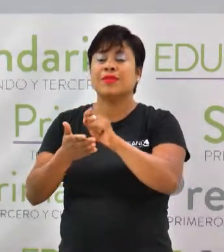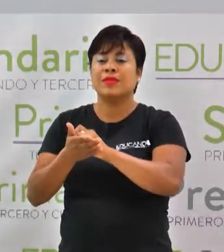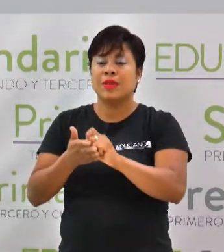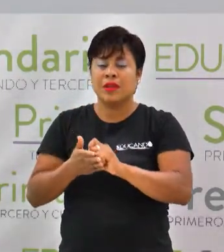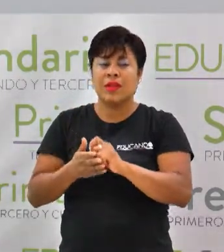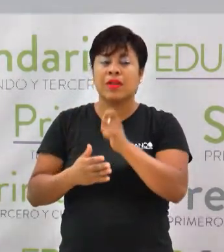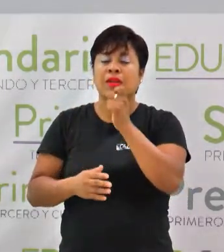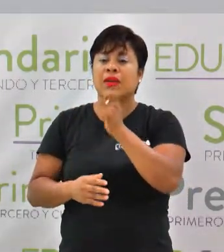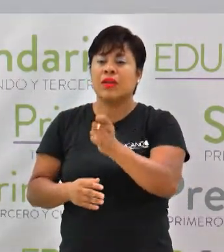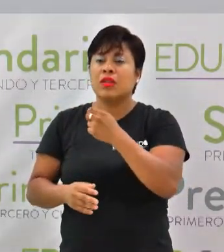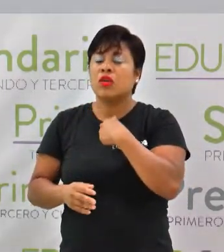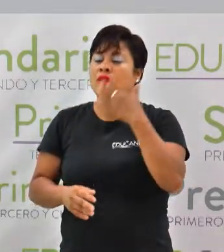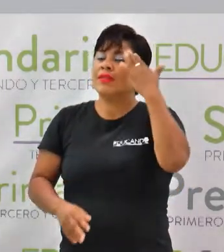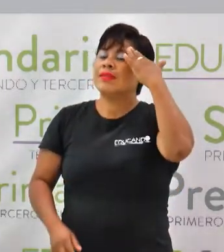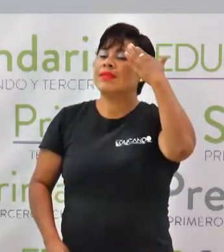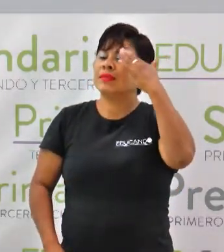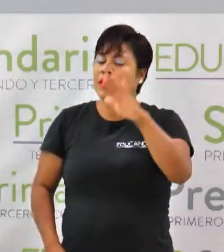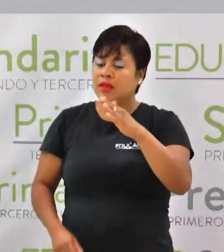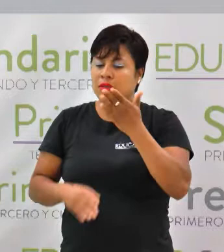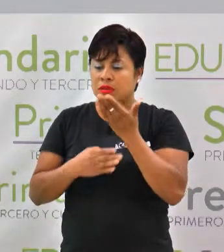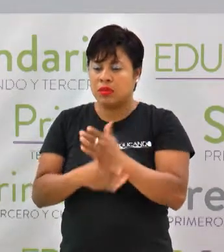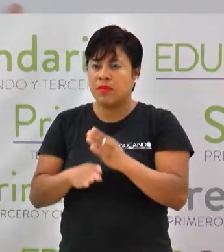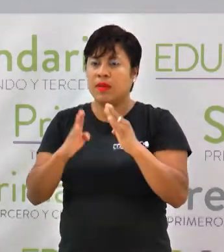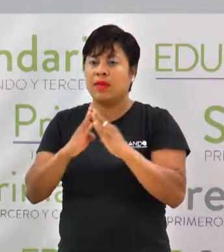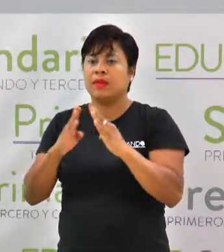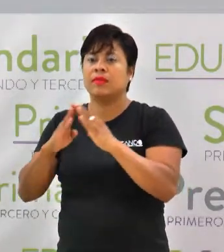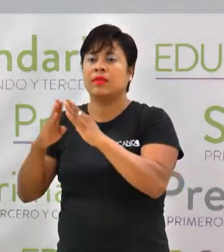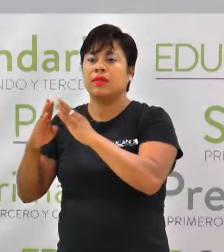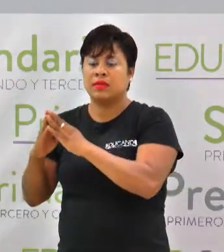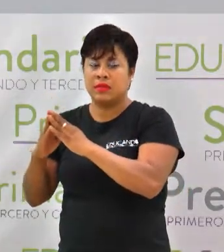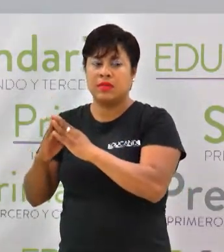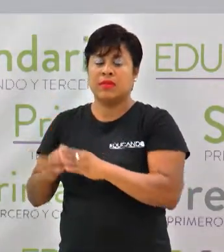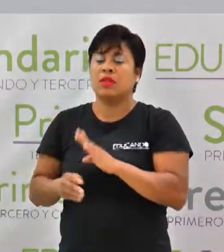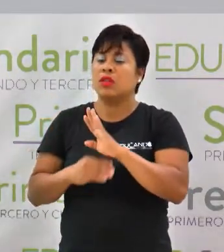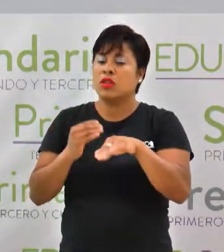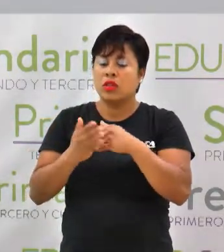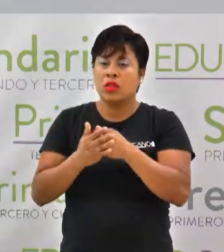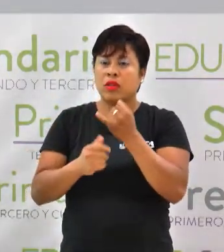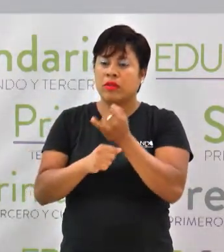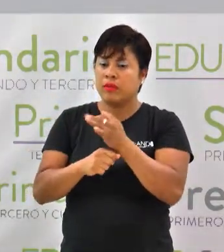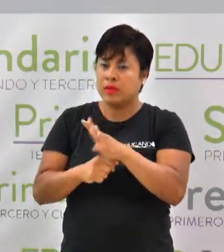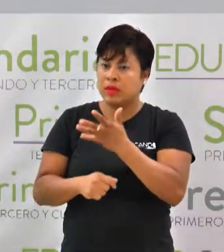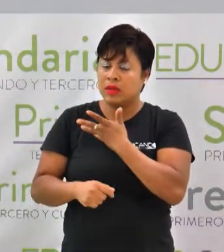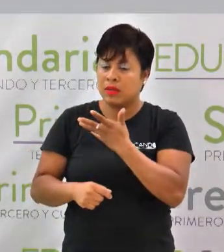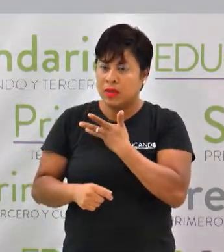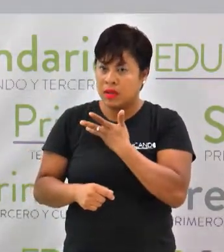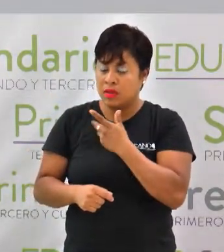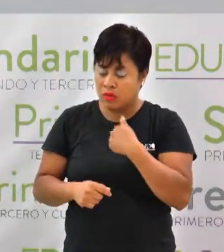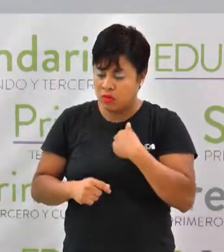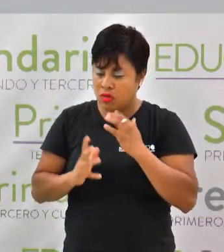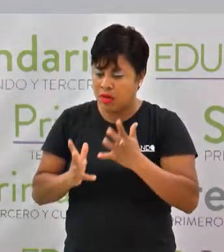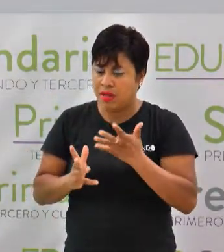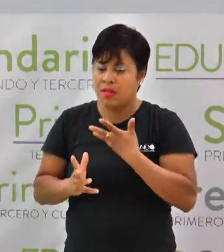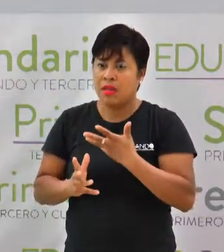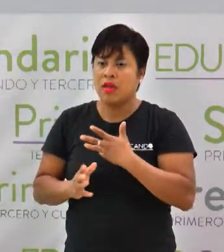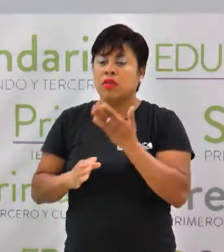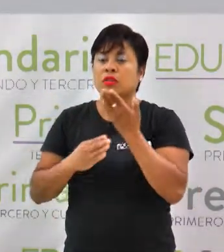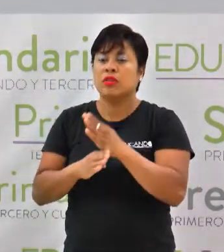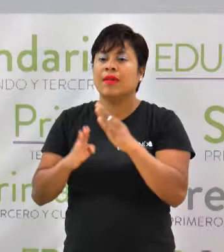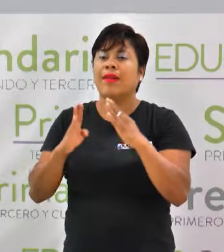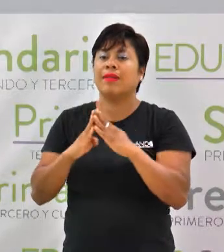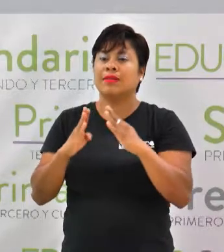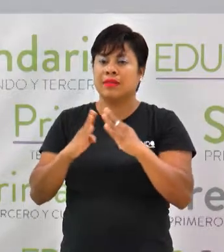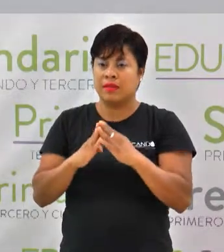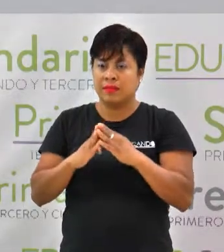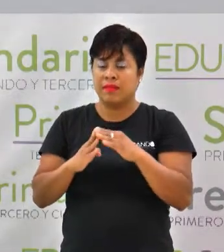escribir lo que sé de las casas, ¿verdad? Que es toda la información que yo ya tengo sobre